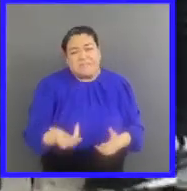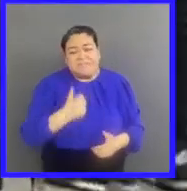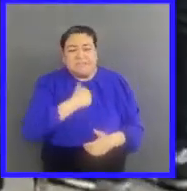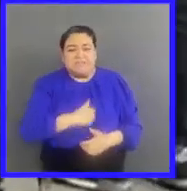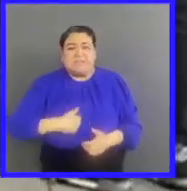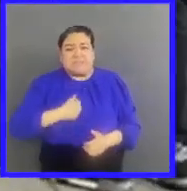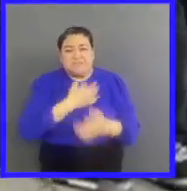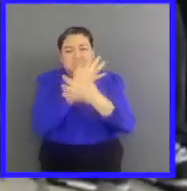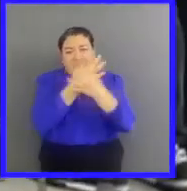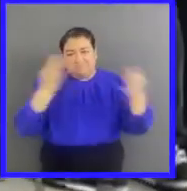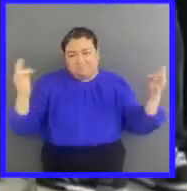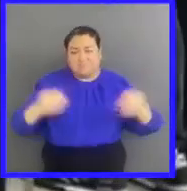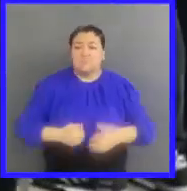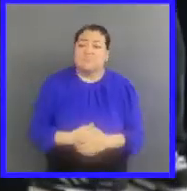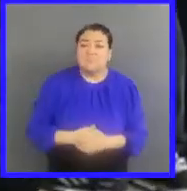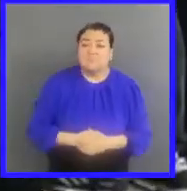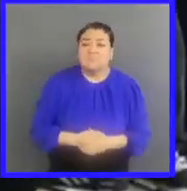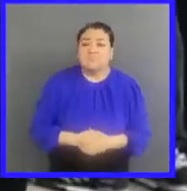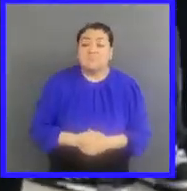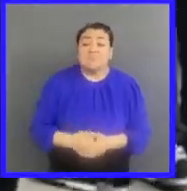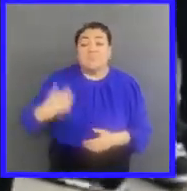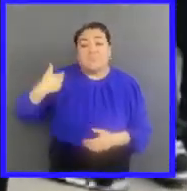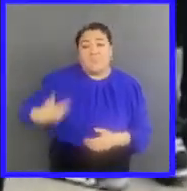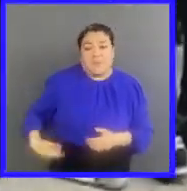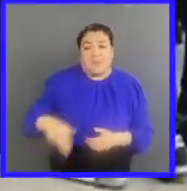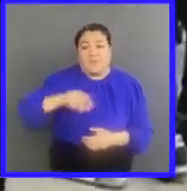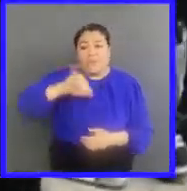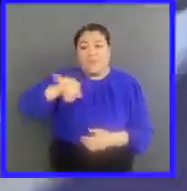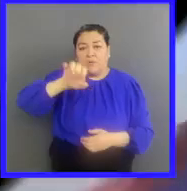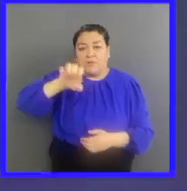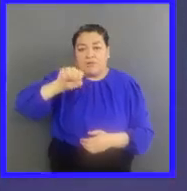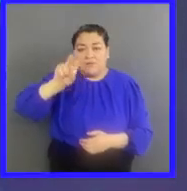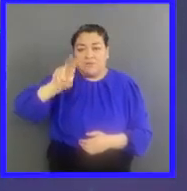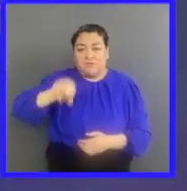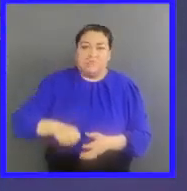internacional. Para Plural TV, Jesús Daza.